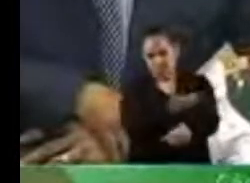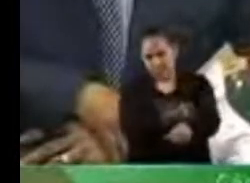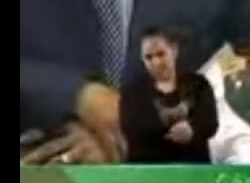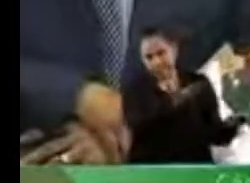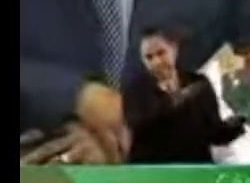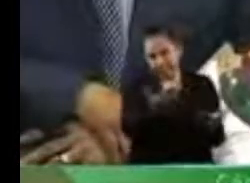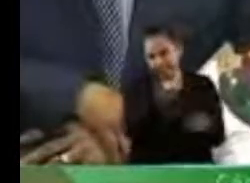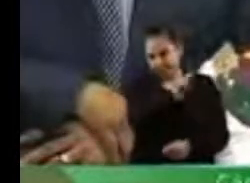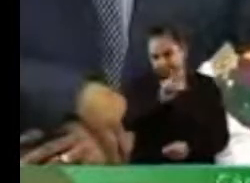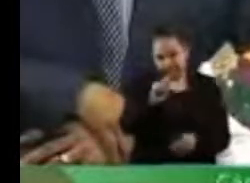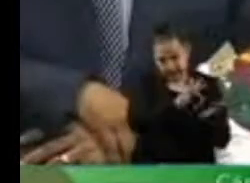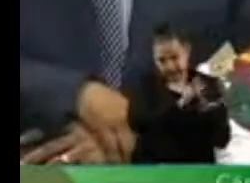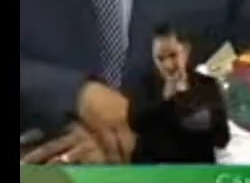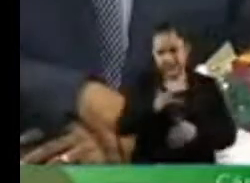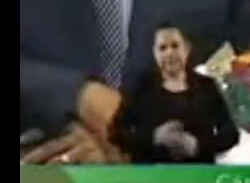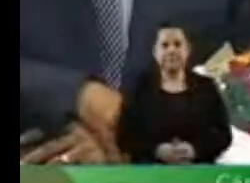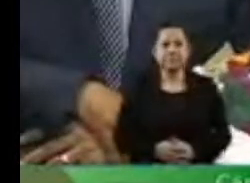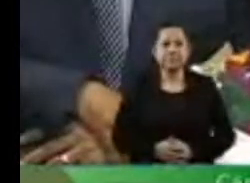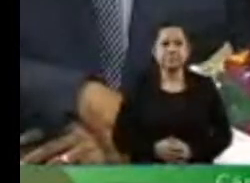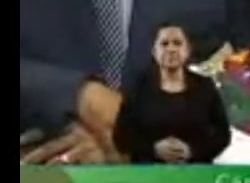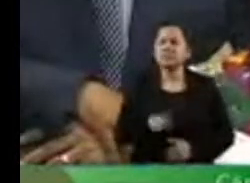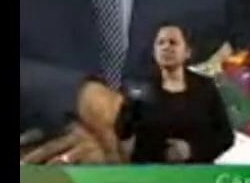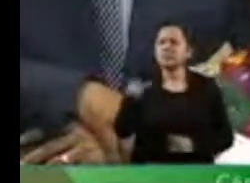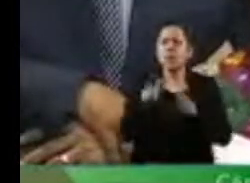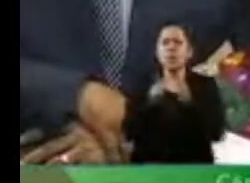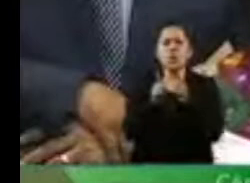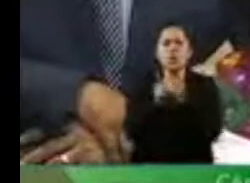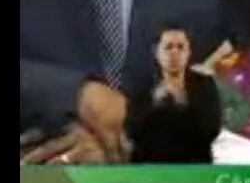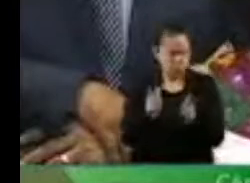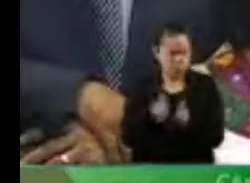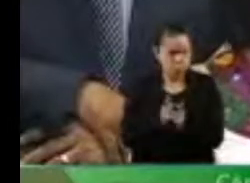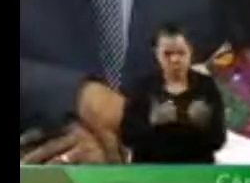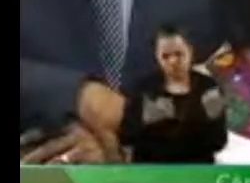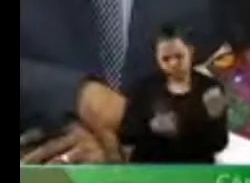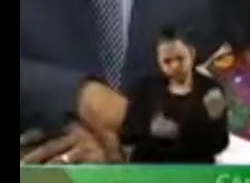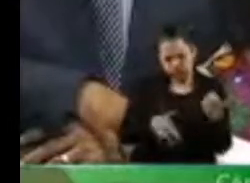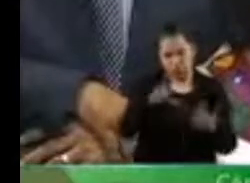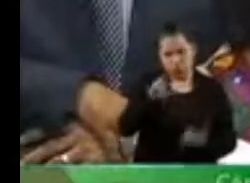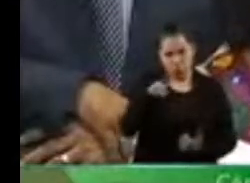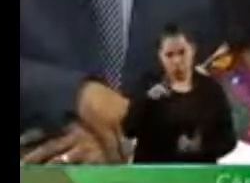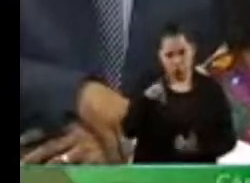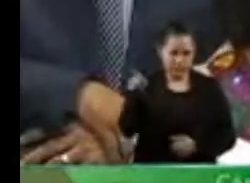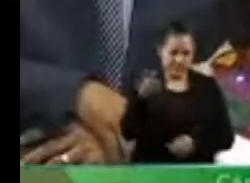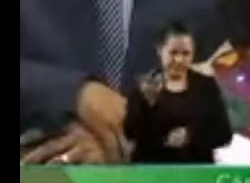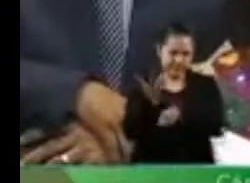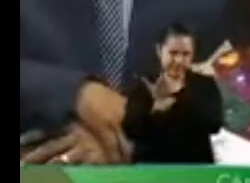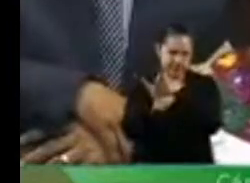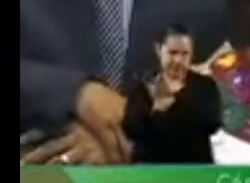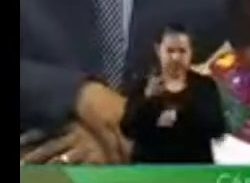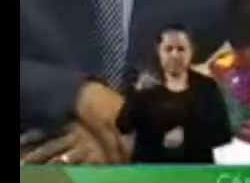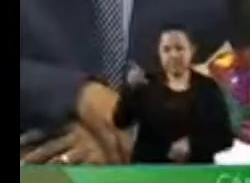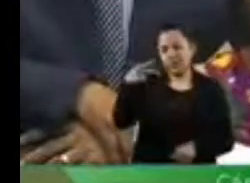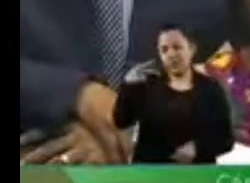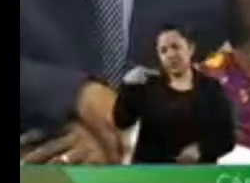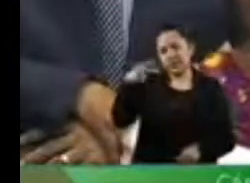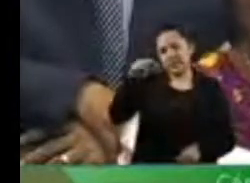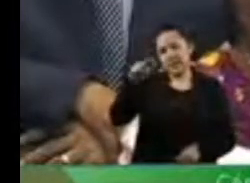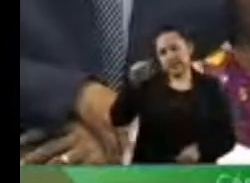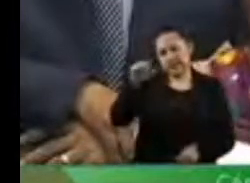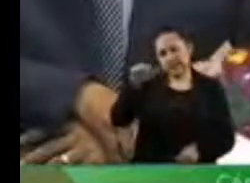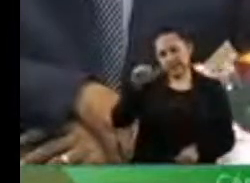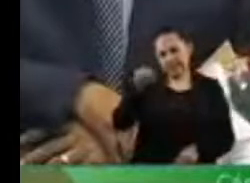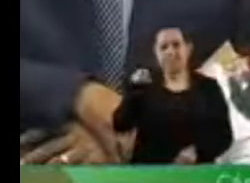Hay un grupo de rock norteamericano, Kansas, tiene una melodía maravillosa que se